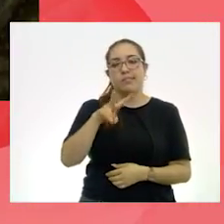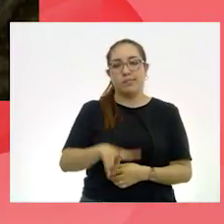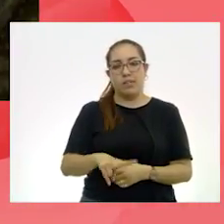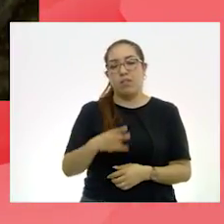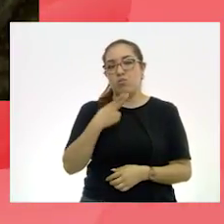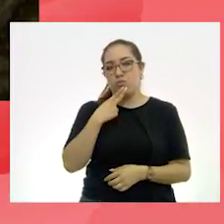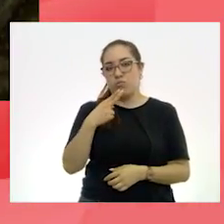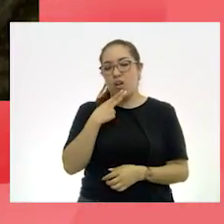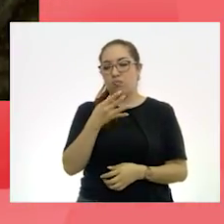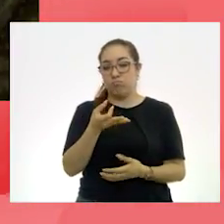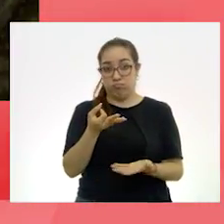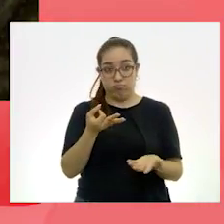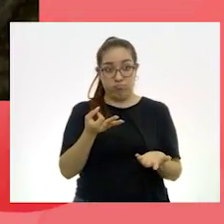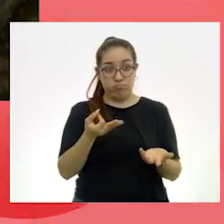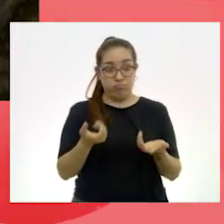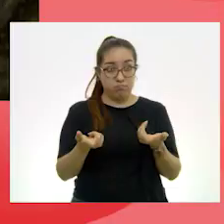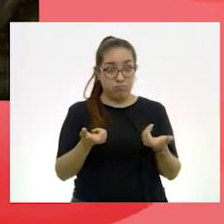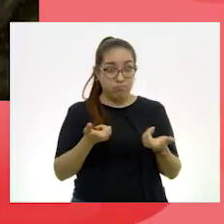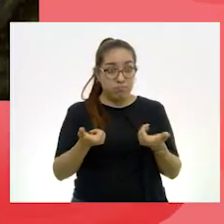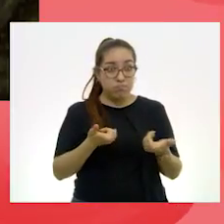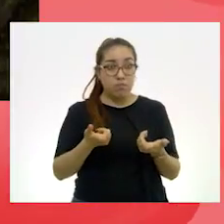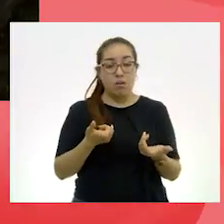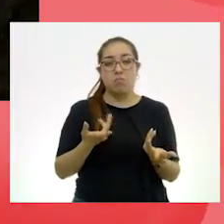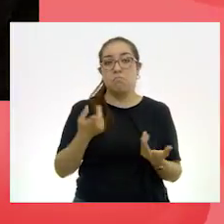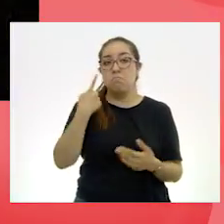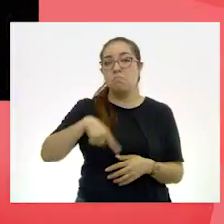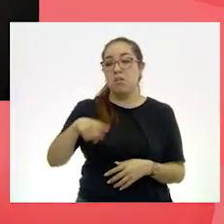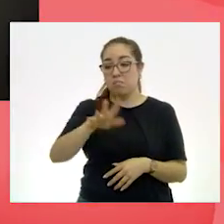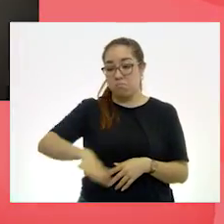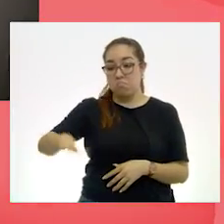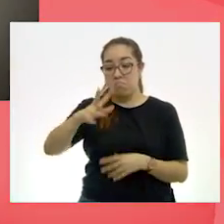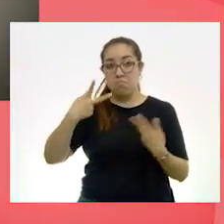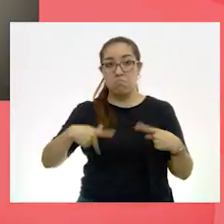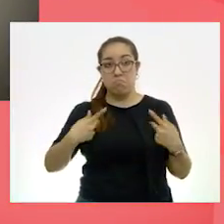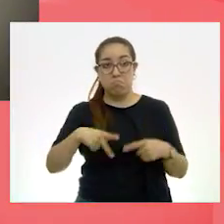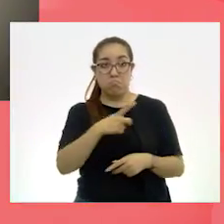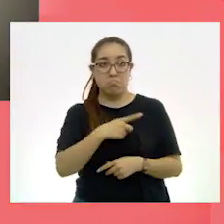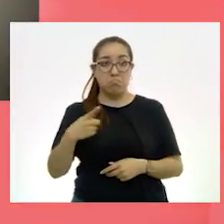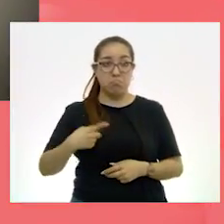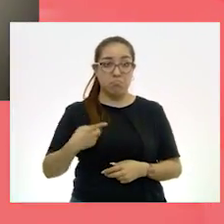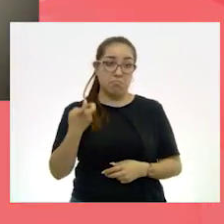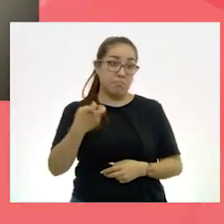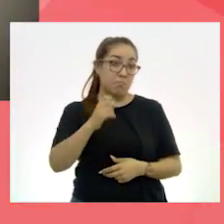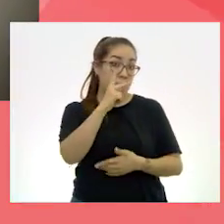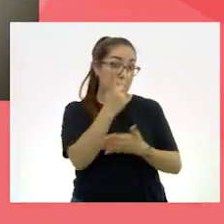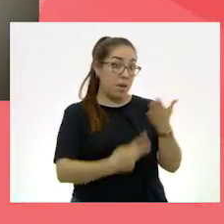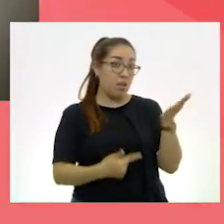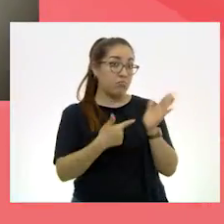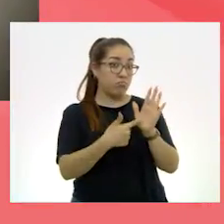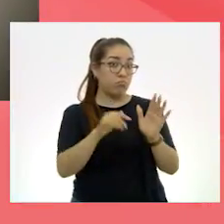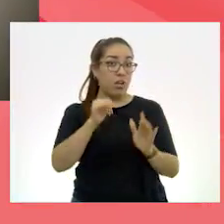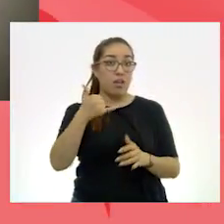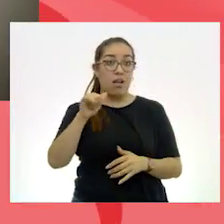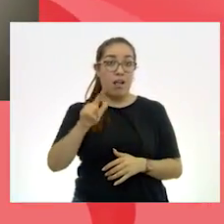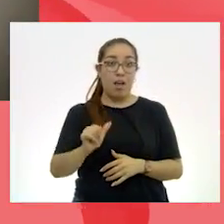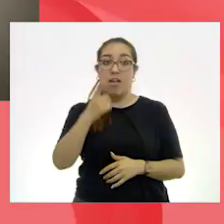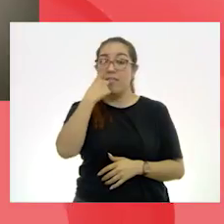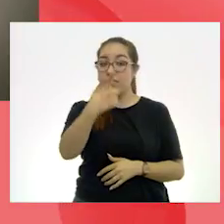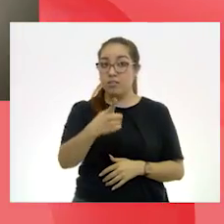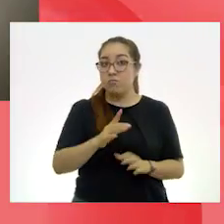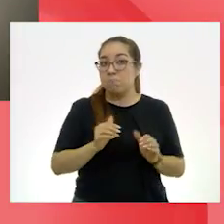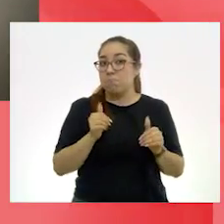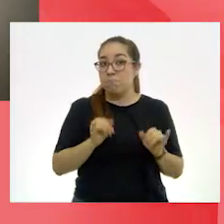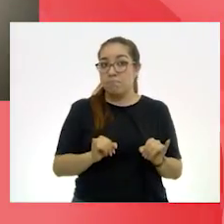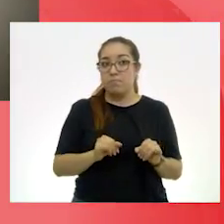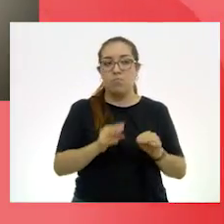monopolista de las tierras, los montes y las aguas, así señala el Plan de Ayala. No nada más la tierra, también los montes y también